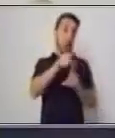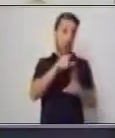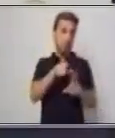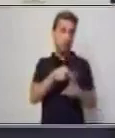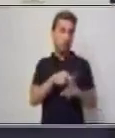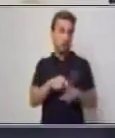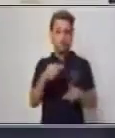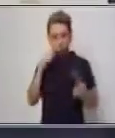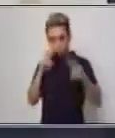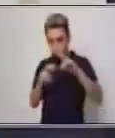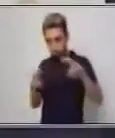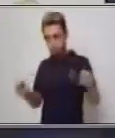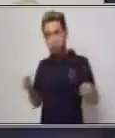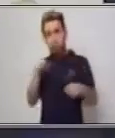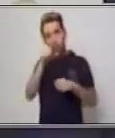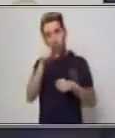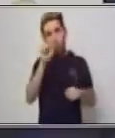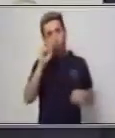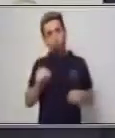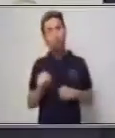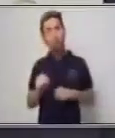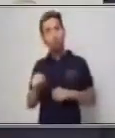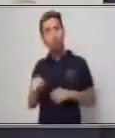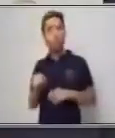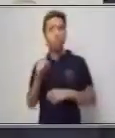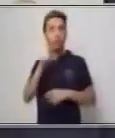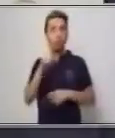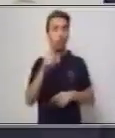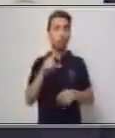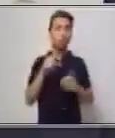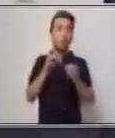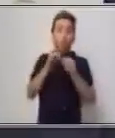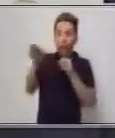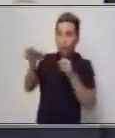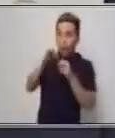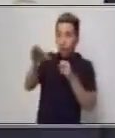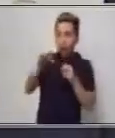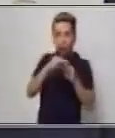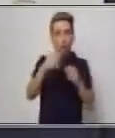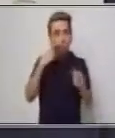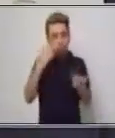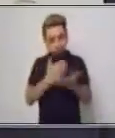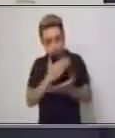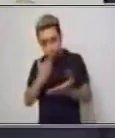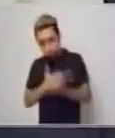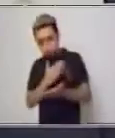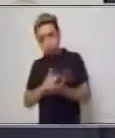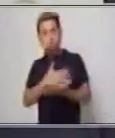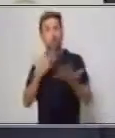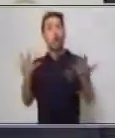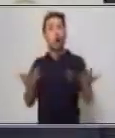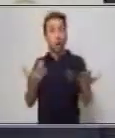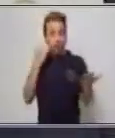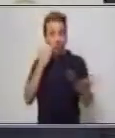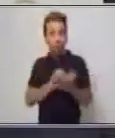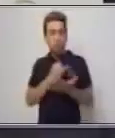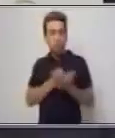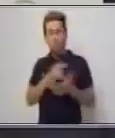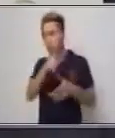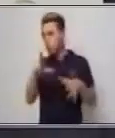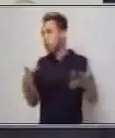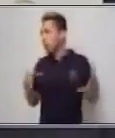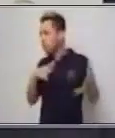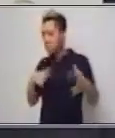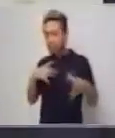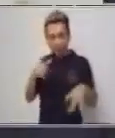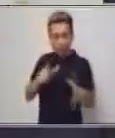desde los medios que tengas, recordemos de que los que están en el área rural y en el área urbana, pues tenemos diferentes opciones, pero dentro de lo que tú tengas,